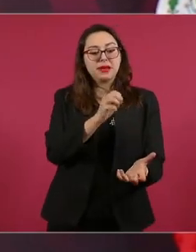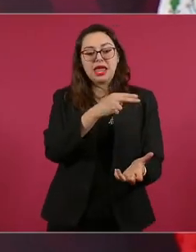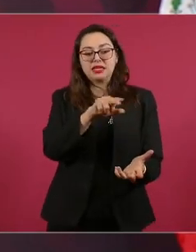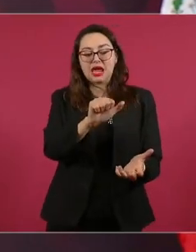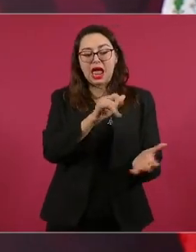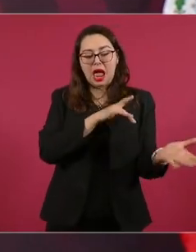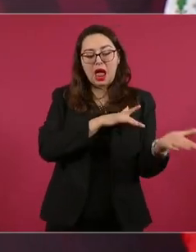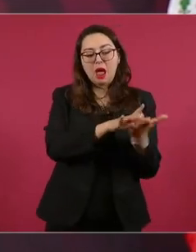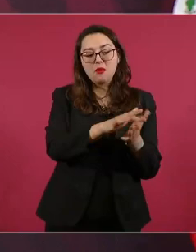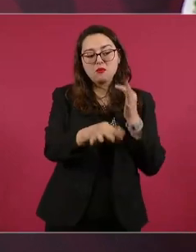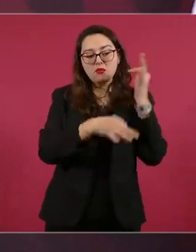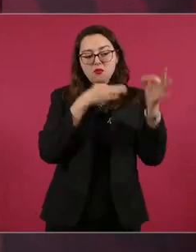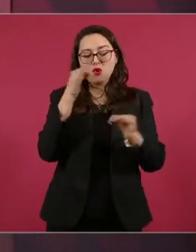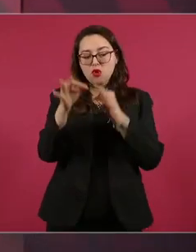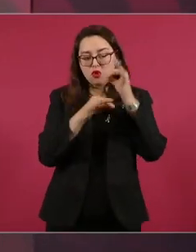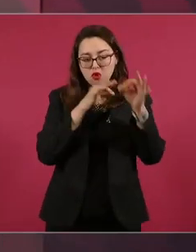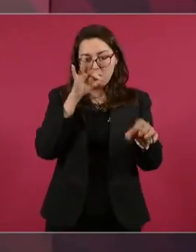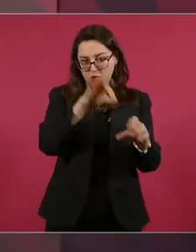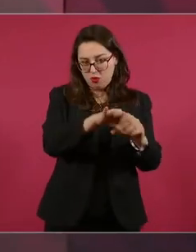en su declaración